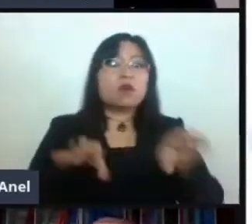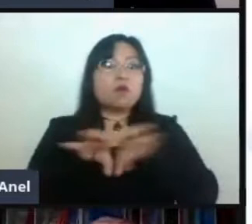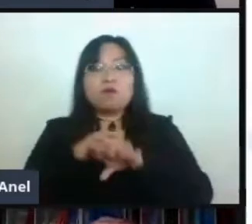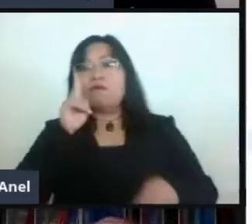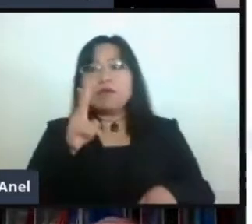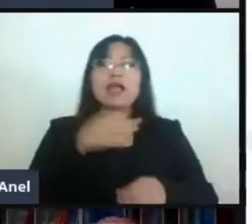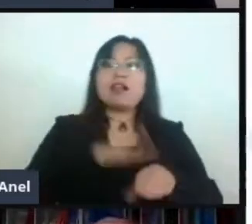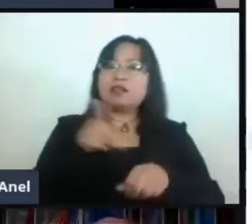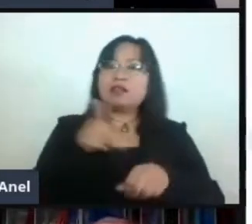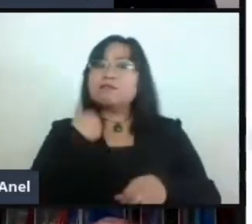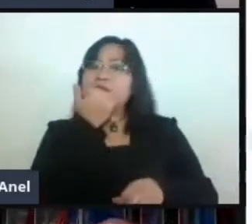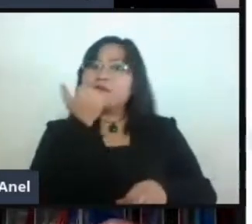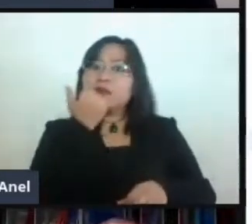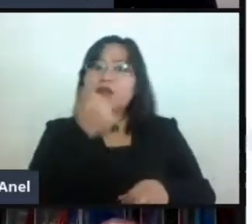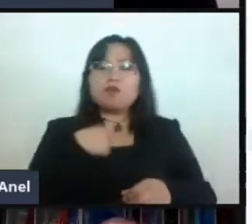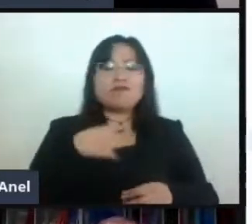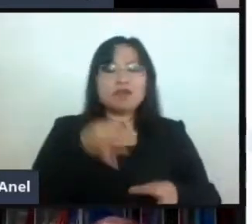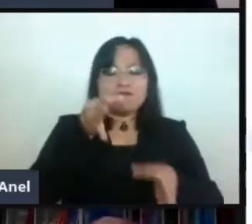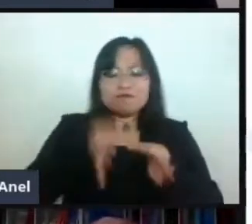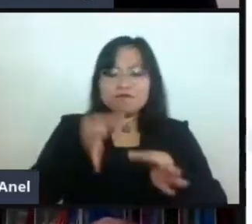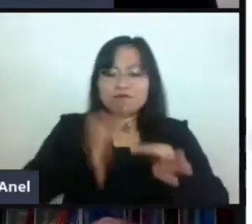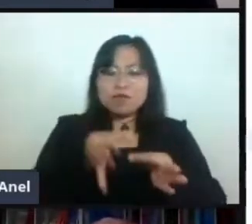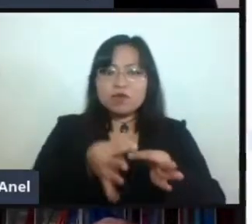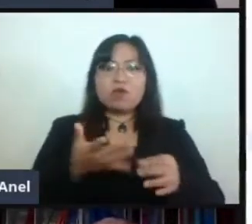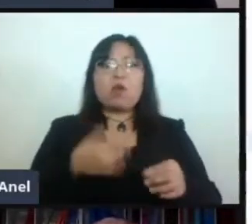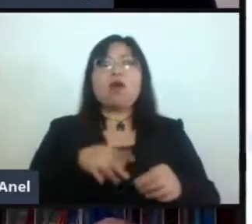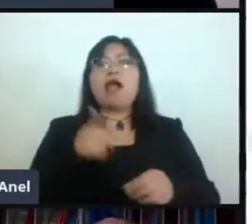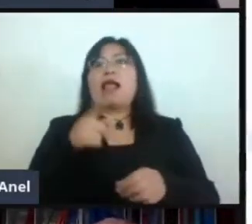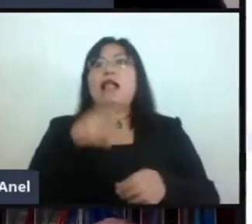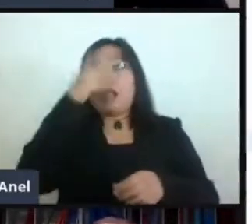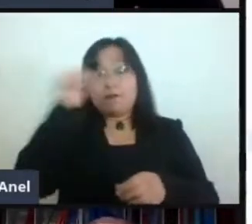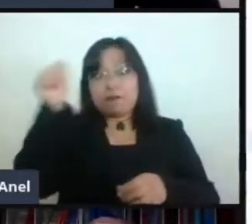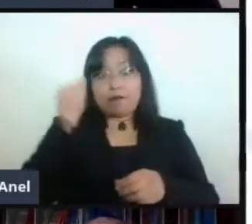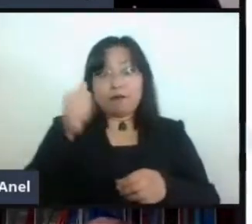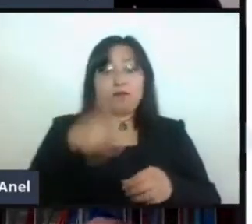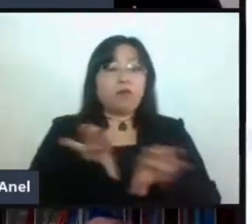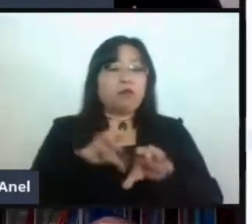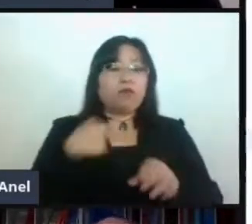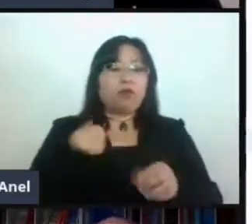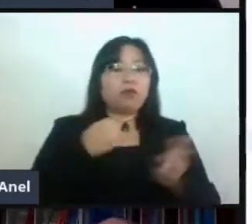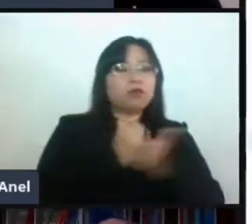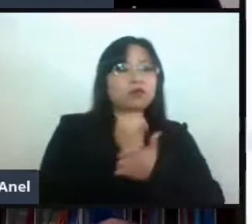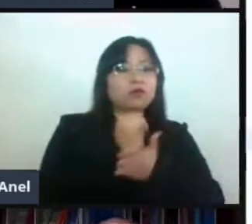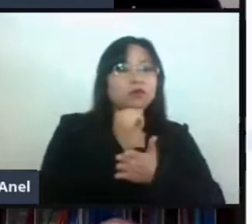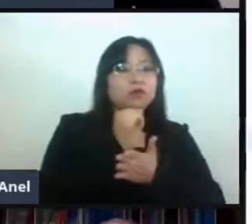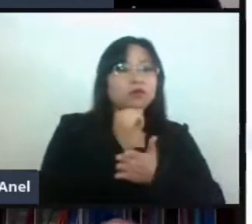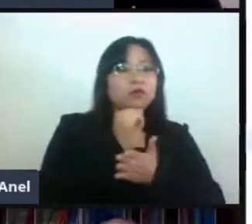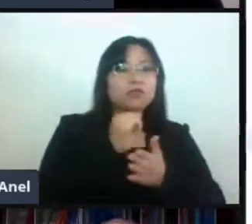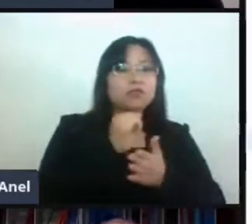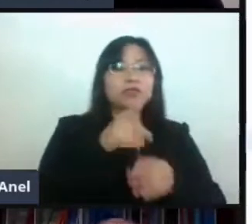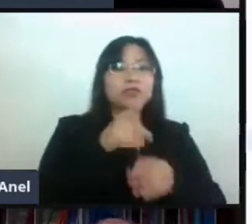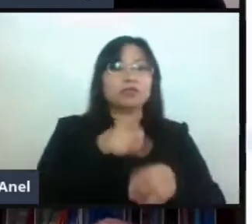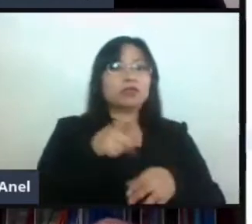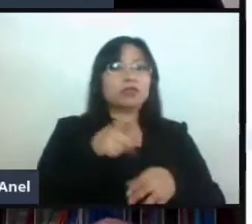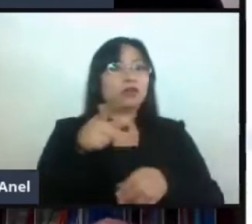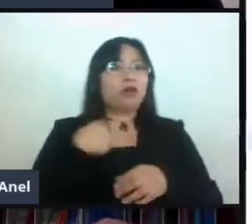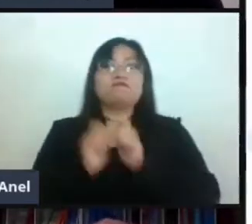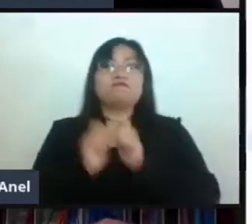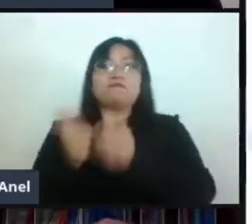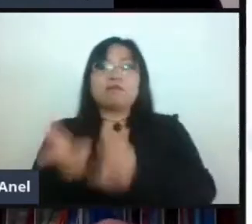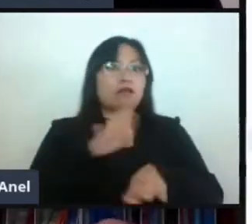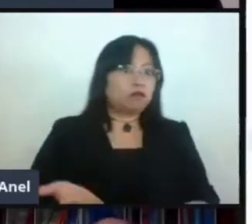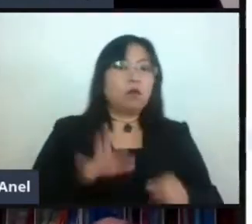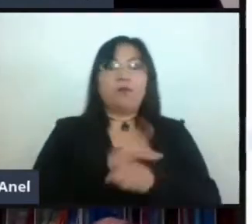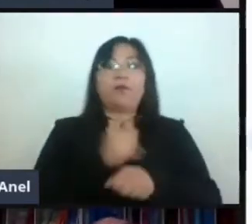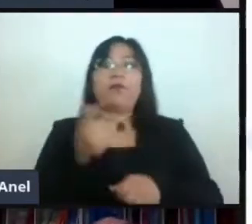las habilidades, los conceptos que se despliegan en el desempeño de los estudiantes y que dan cuenta del grado